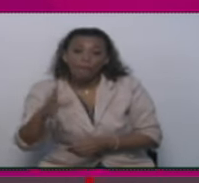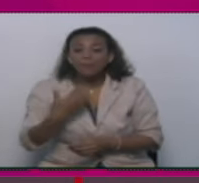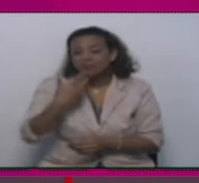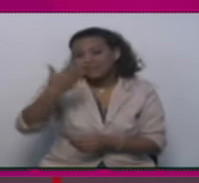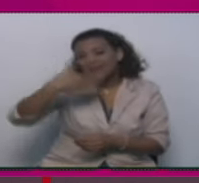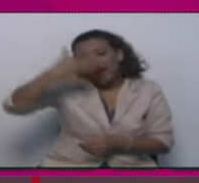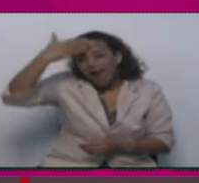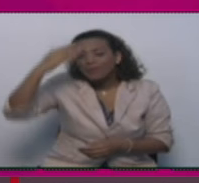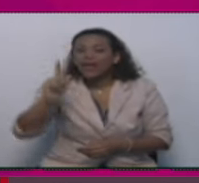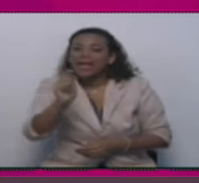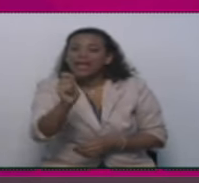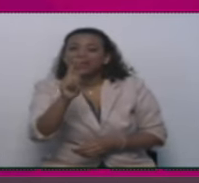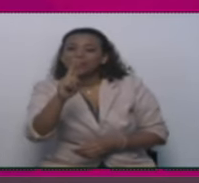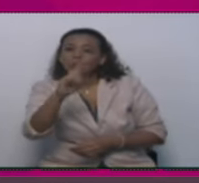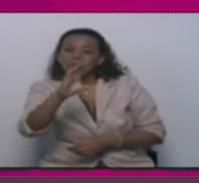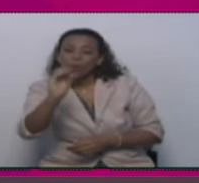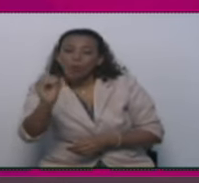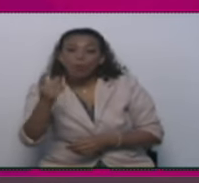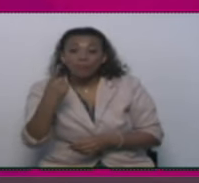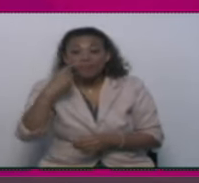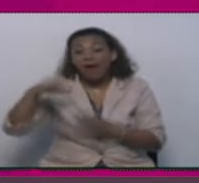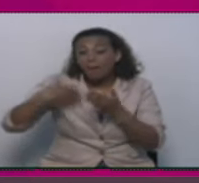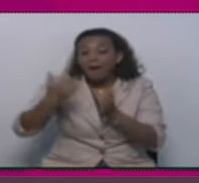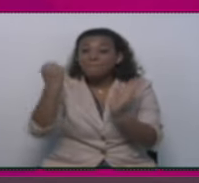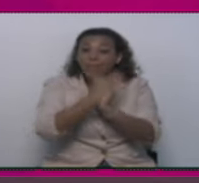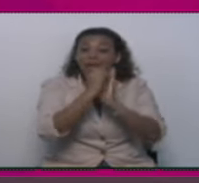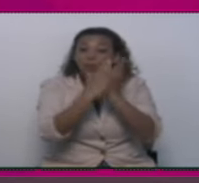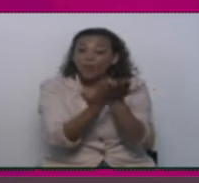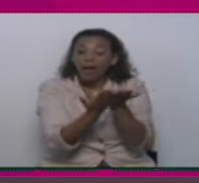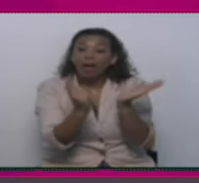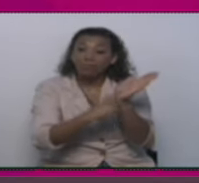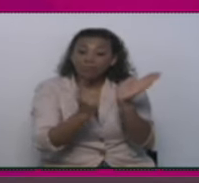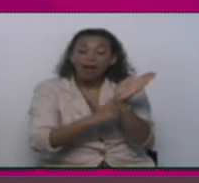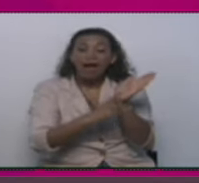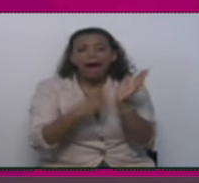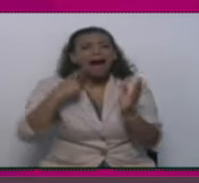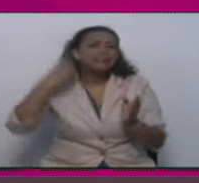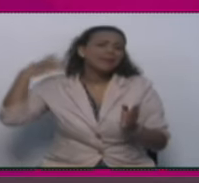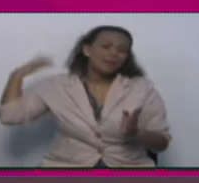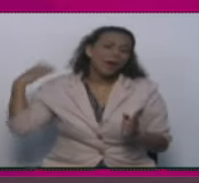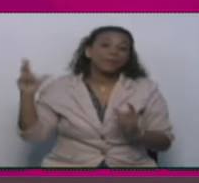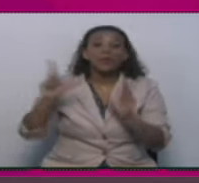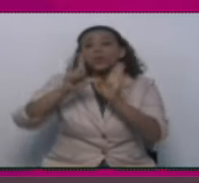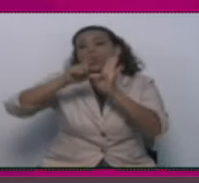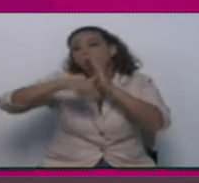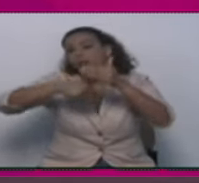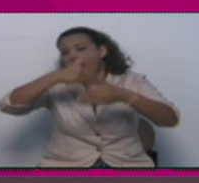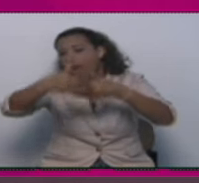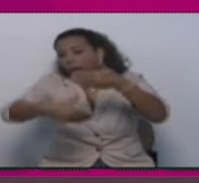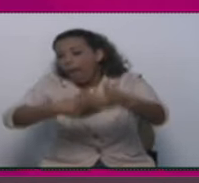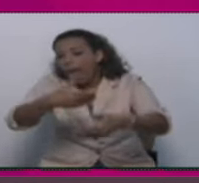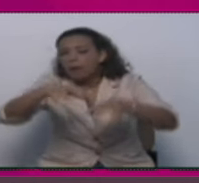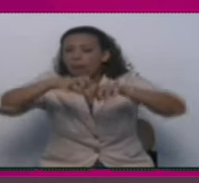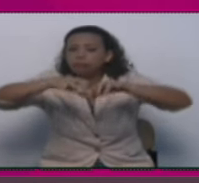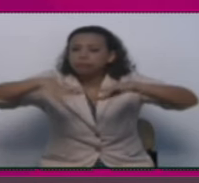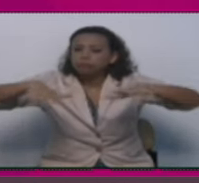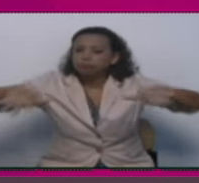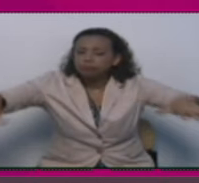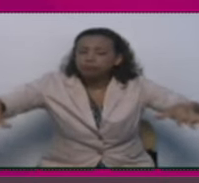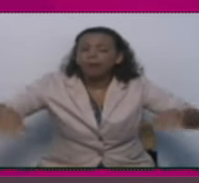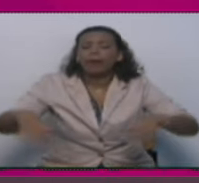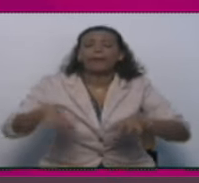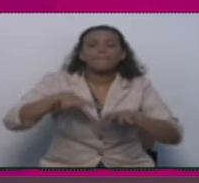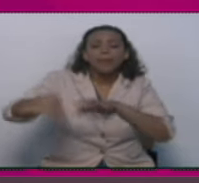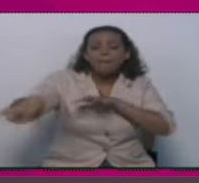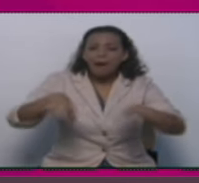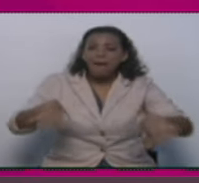turco, porque venían con el pasaporte turco. Bueno, después todo el proceso de descolonización que se vivió,